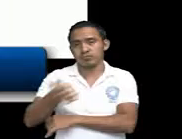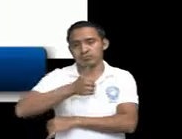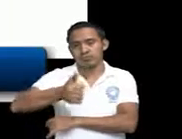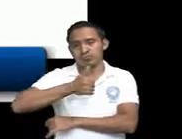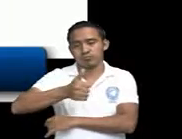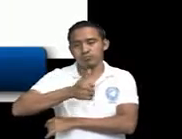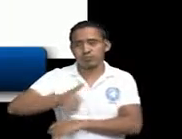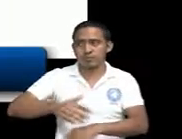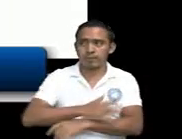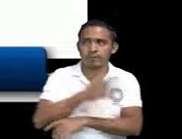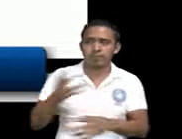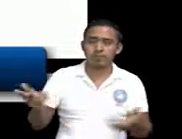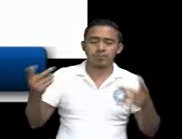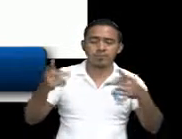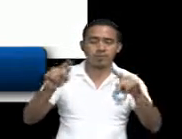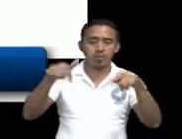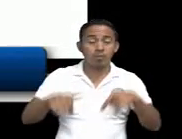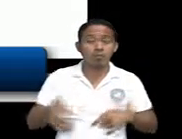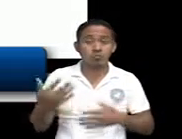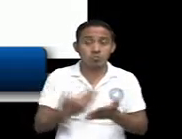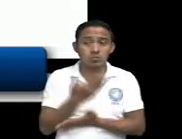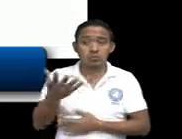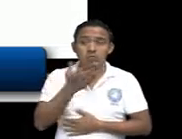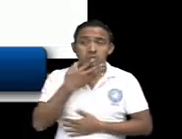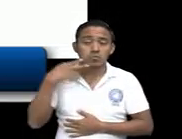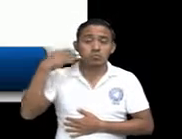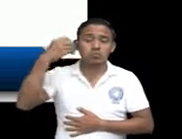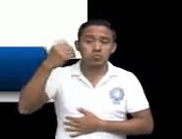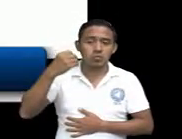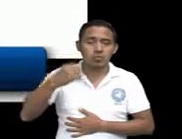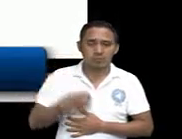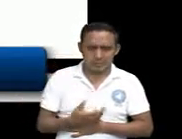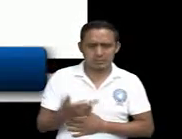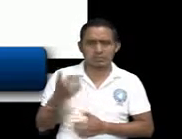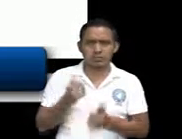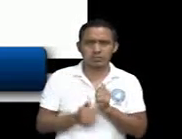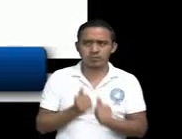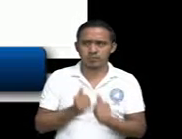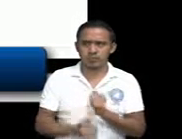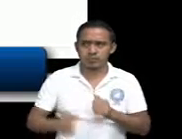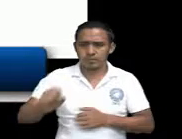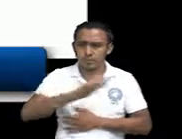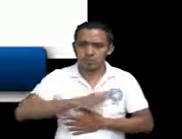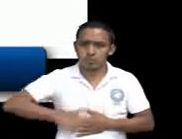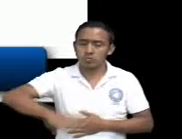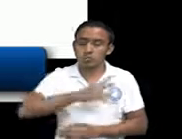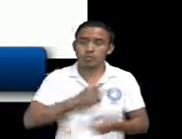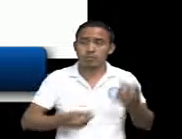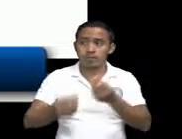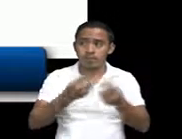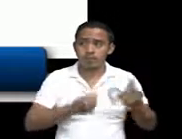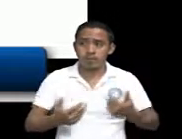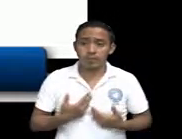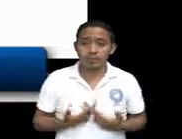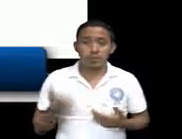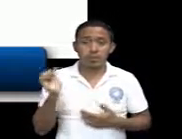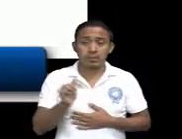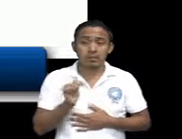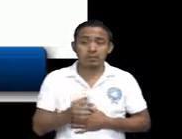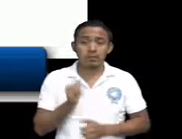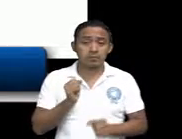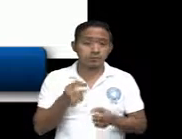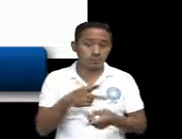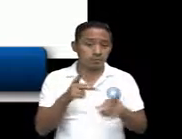se ha notado ahora que hay más pacientes jóvenes que lo tienen, lo cual lo vuelve un problema de tipo social y económico, porque son personas en edad